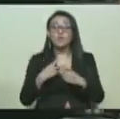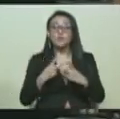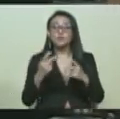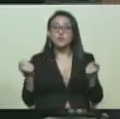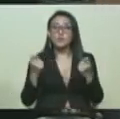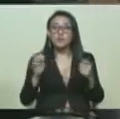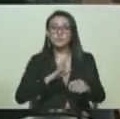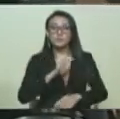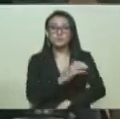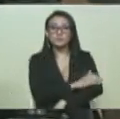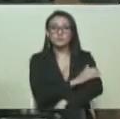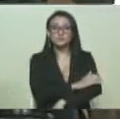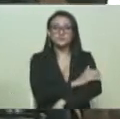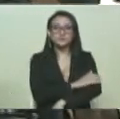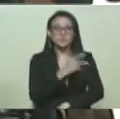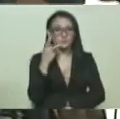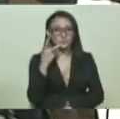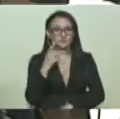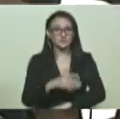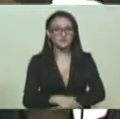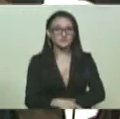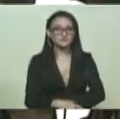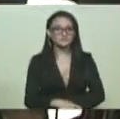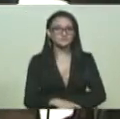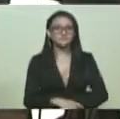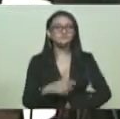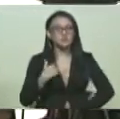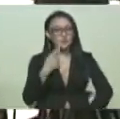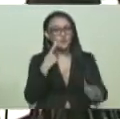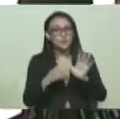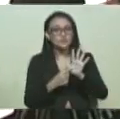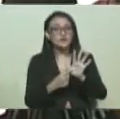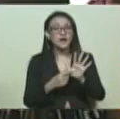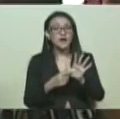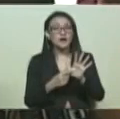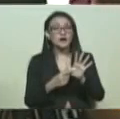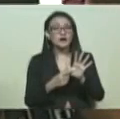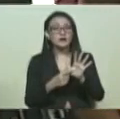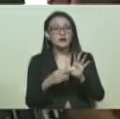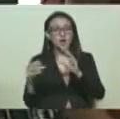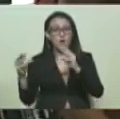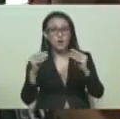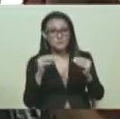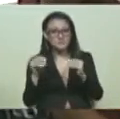además mostrarle al país las conversaciones que